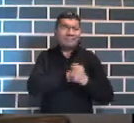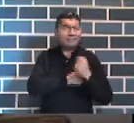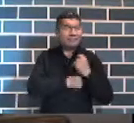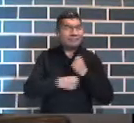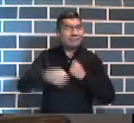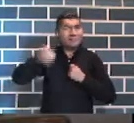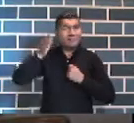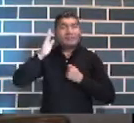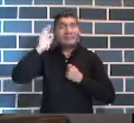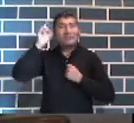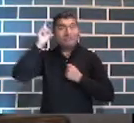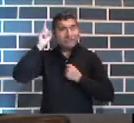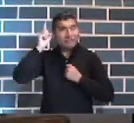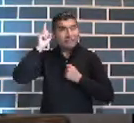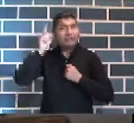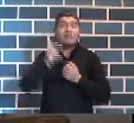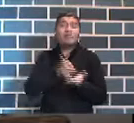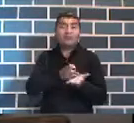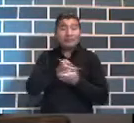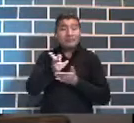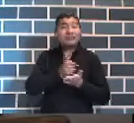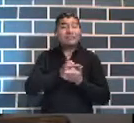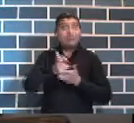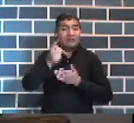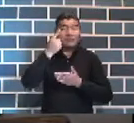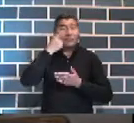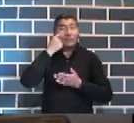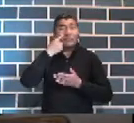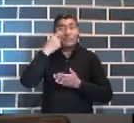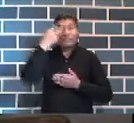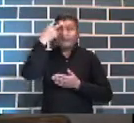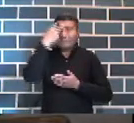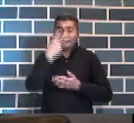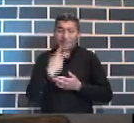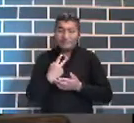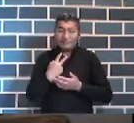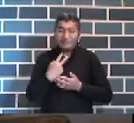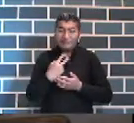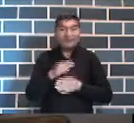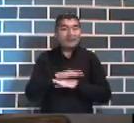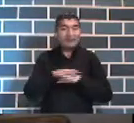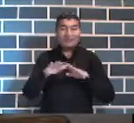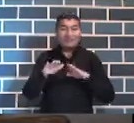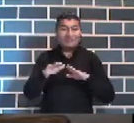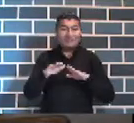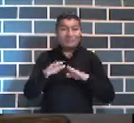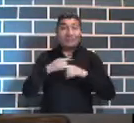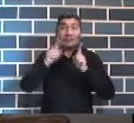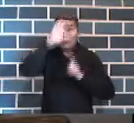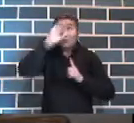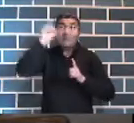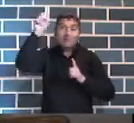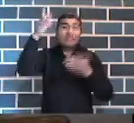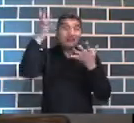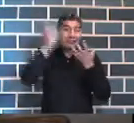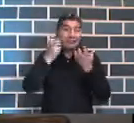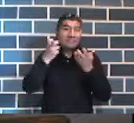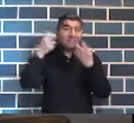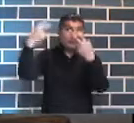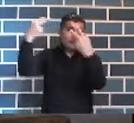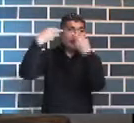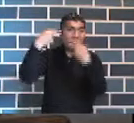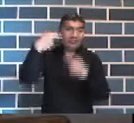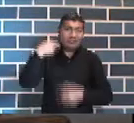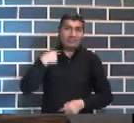dios es cierto nos conoce nos conoce como nadie pero él quiere escucharlo